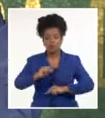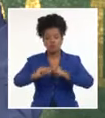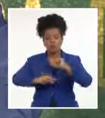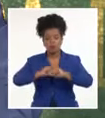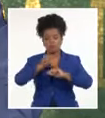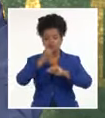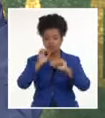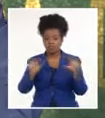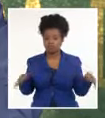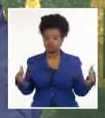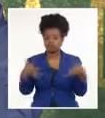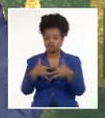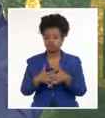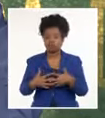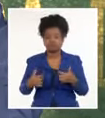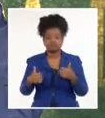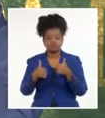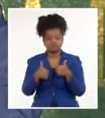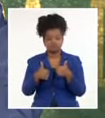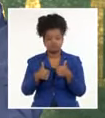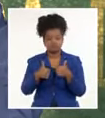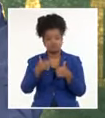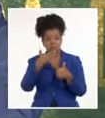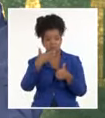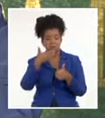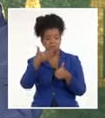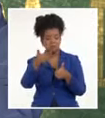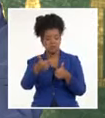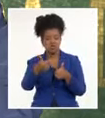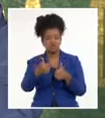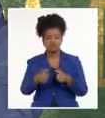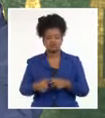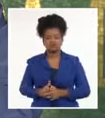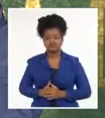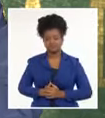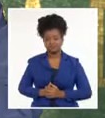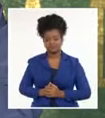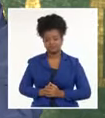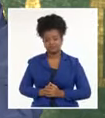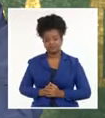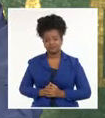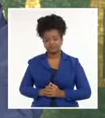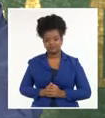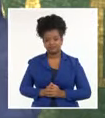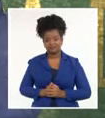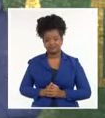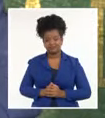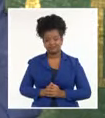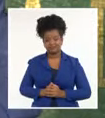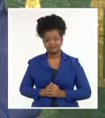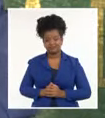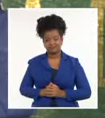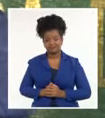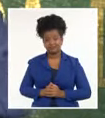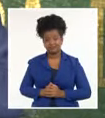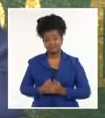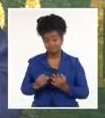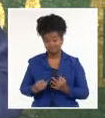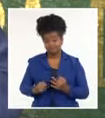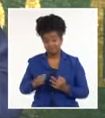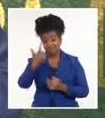región traigan mejores días para todas y para todos. Y creo que el ALBA u